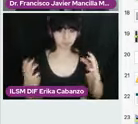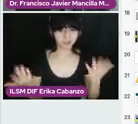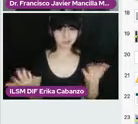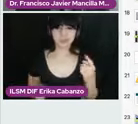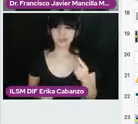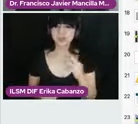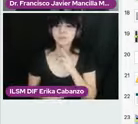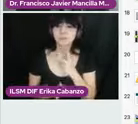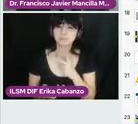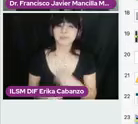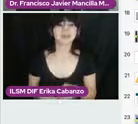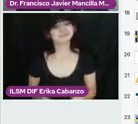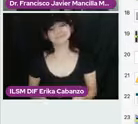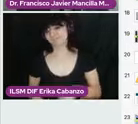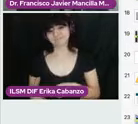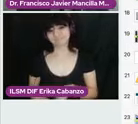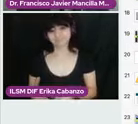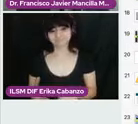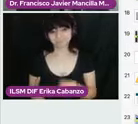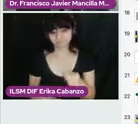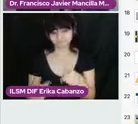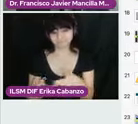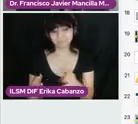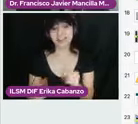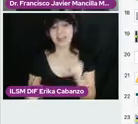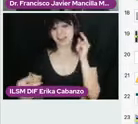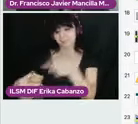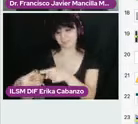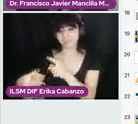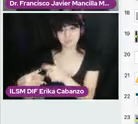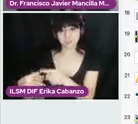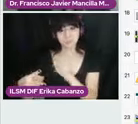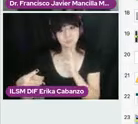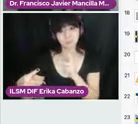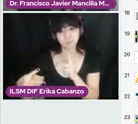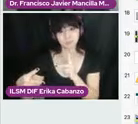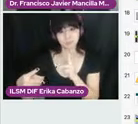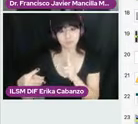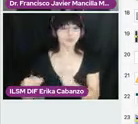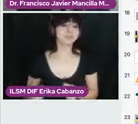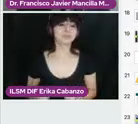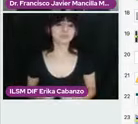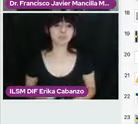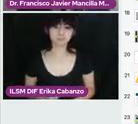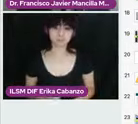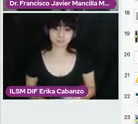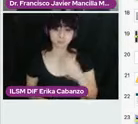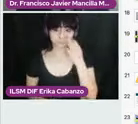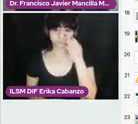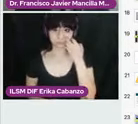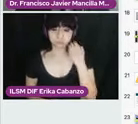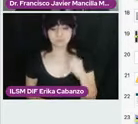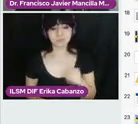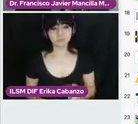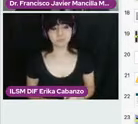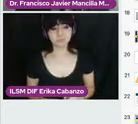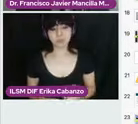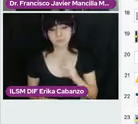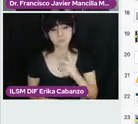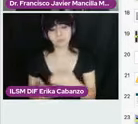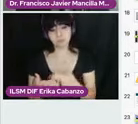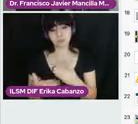hacer 100 resonancias a la población en general y descubrir un tumor a tiempo que un tumor evolucione. ¿Por qué?